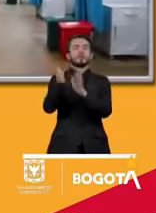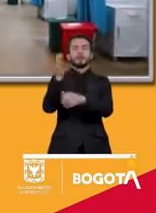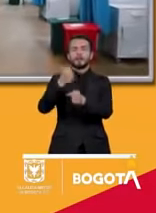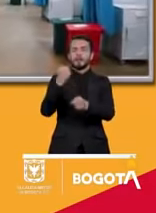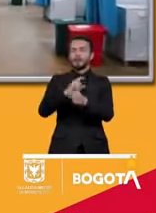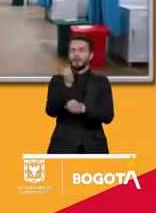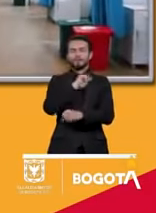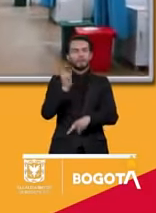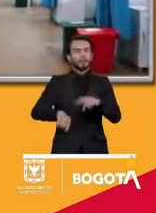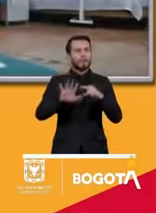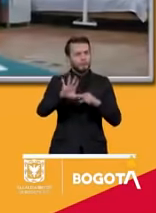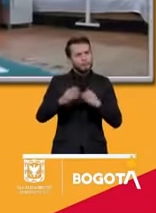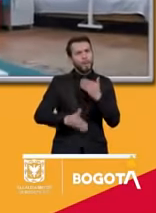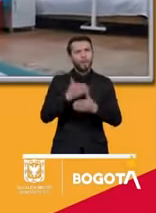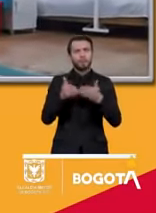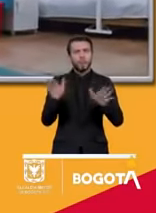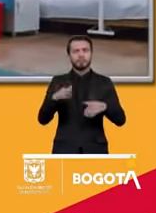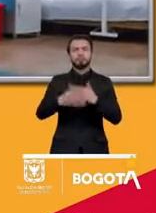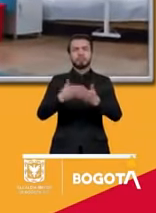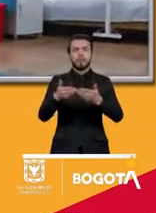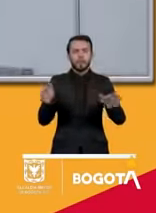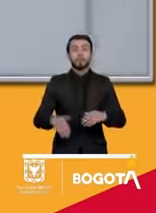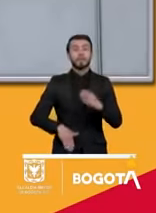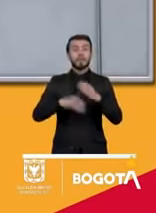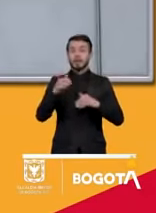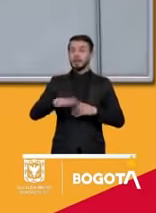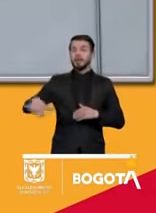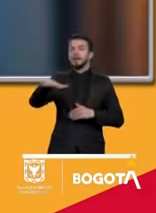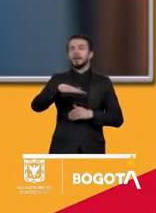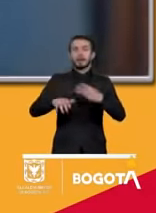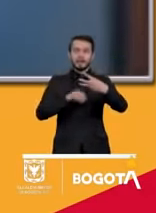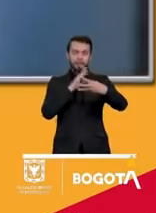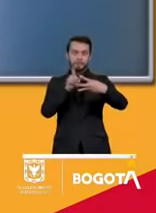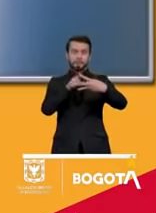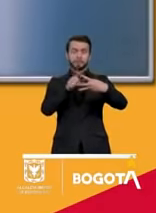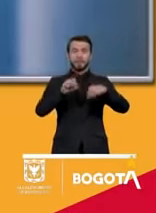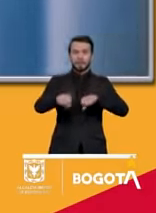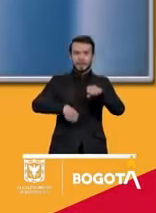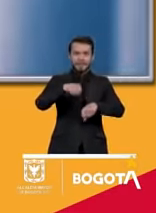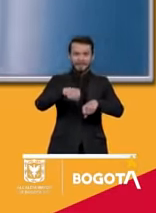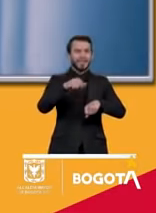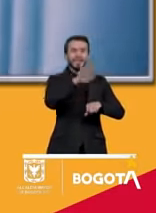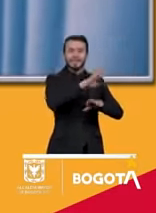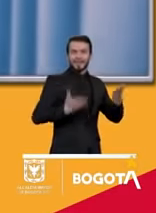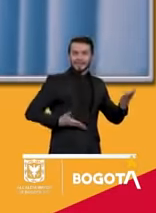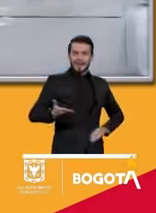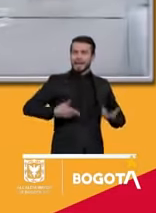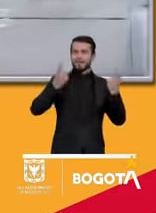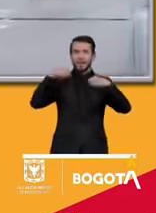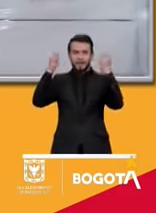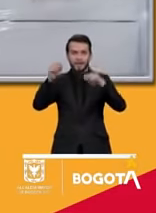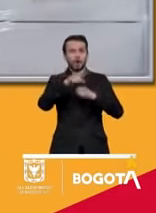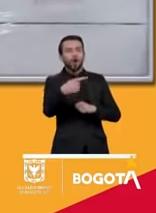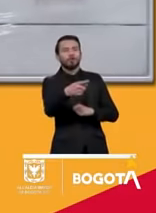muy poquito a poco con esos tres sectores: bicicletas, venta y mantenimiento de bicicletas,